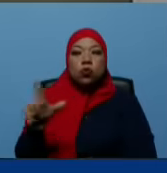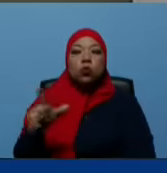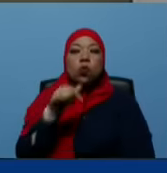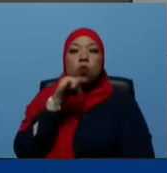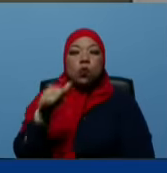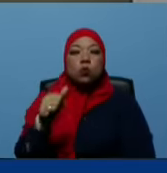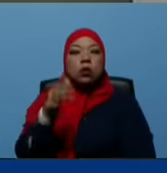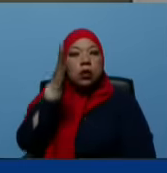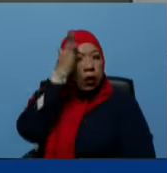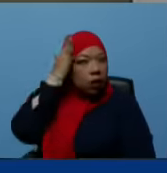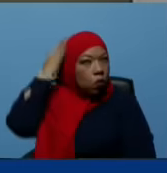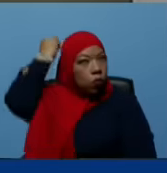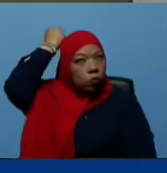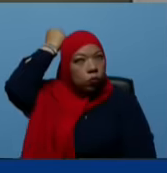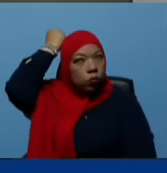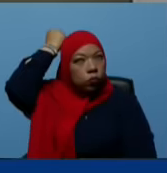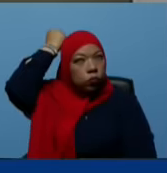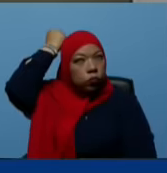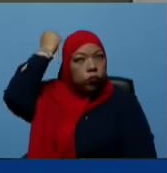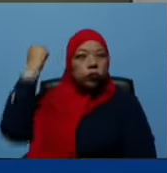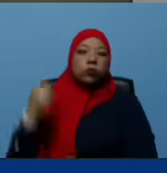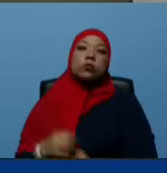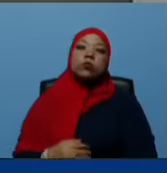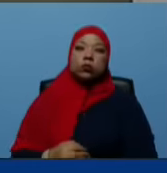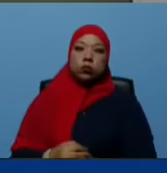Ñañez, el viernes 26 de julio,